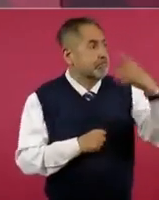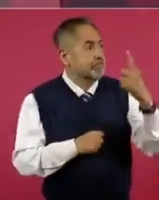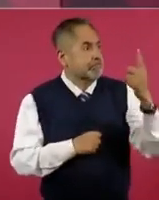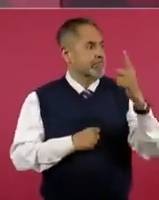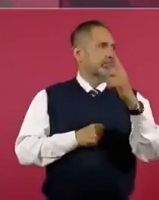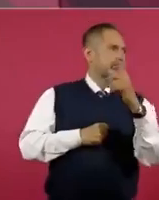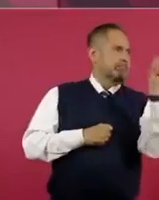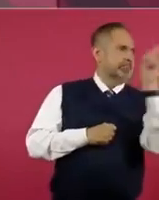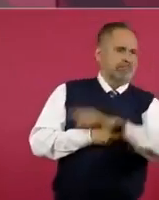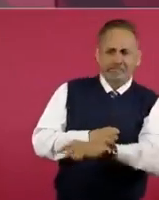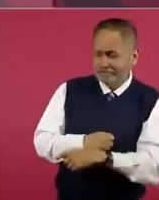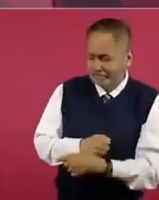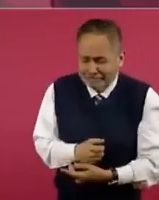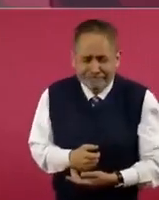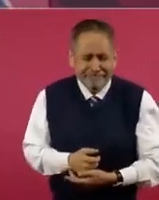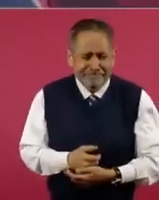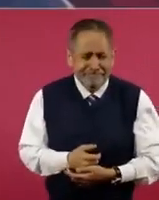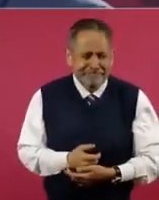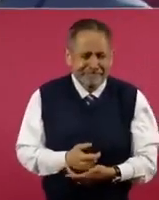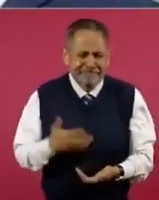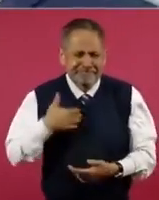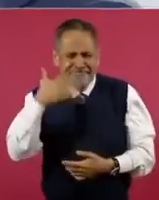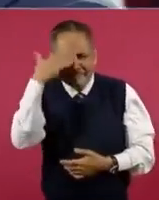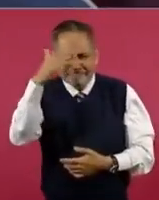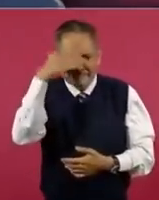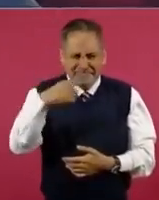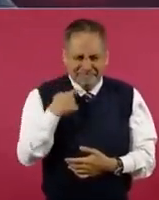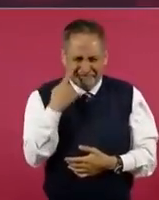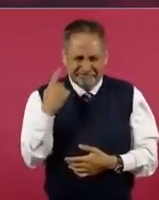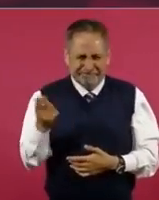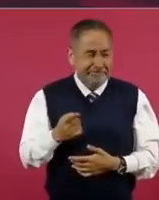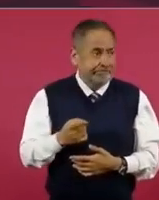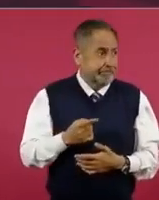Era fielder, imagínense, si no sé.